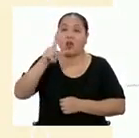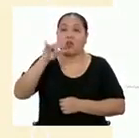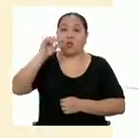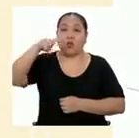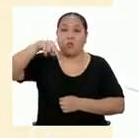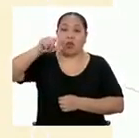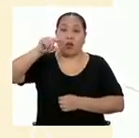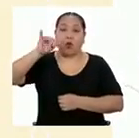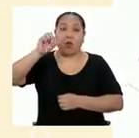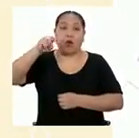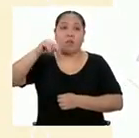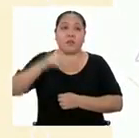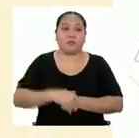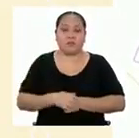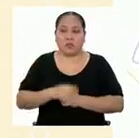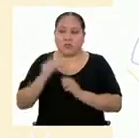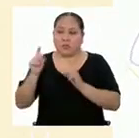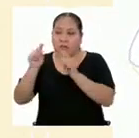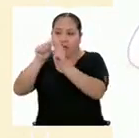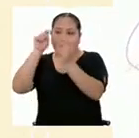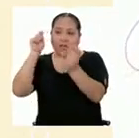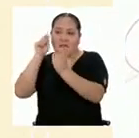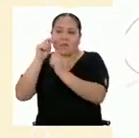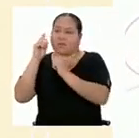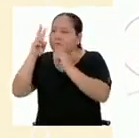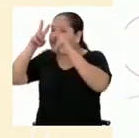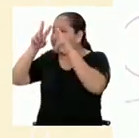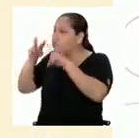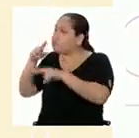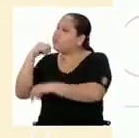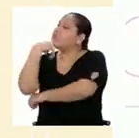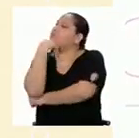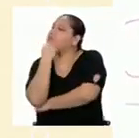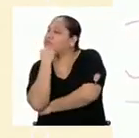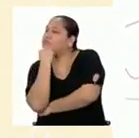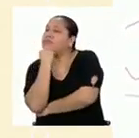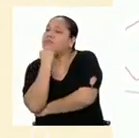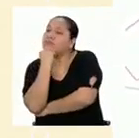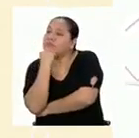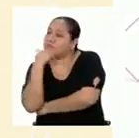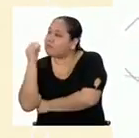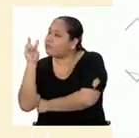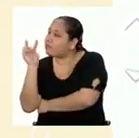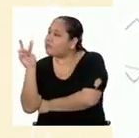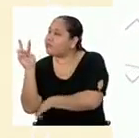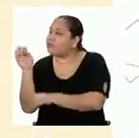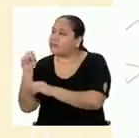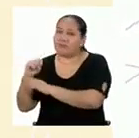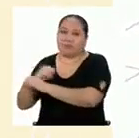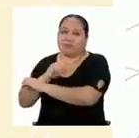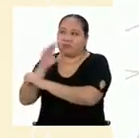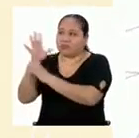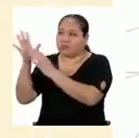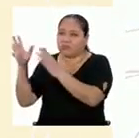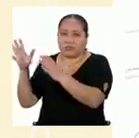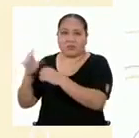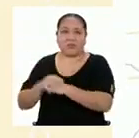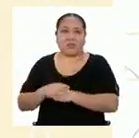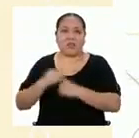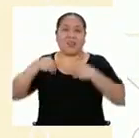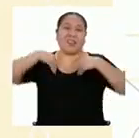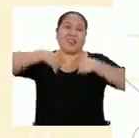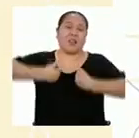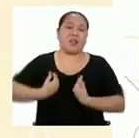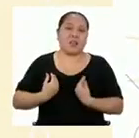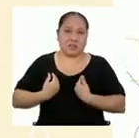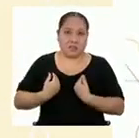la ventana iba yo todo el camino, apreciando el maravilloso paisaje. Llegué muy cansado. Sin embargo,